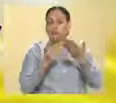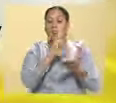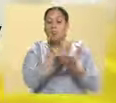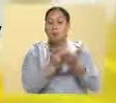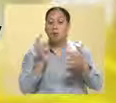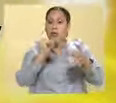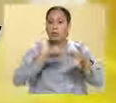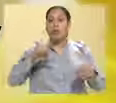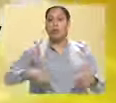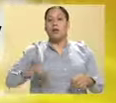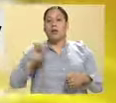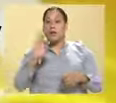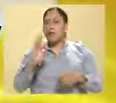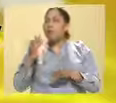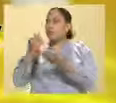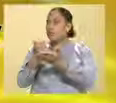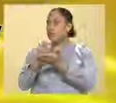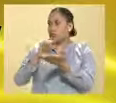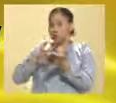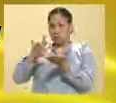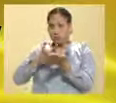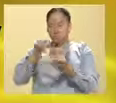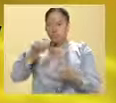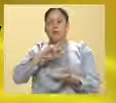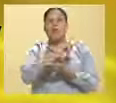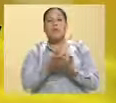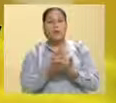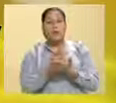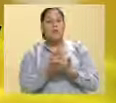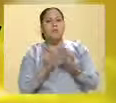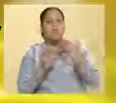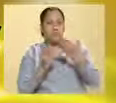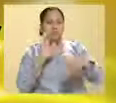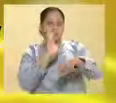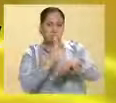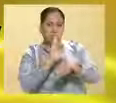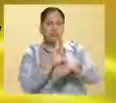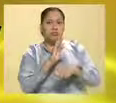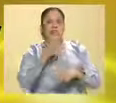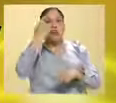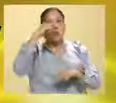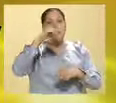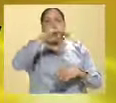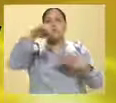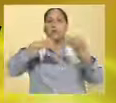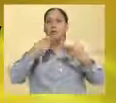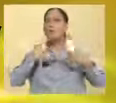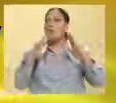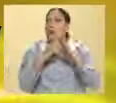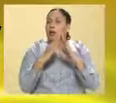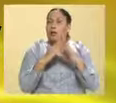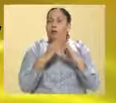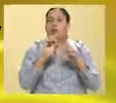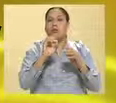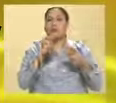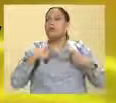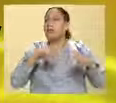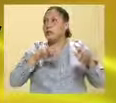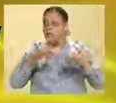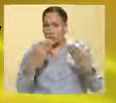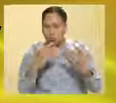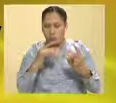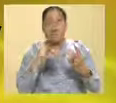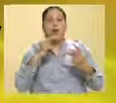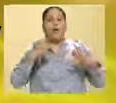gobierno del Distrito Federal los apoya. Y son programas pues muy benéficos para todas las amas de casa, para gente desempleada,